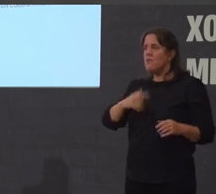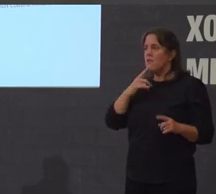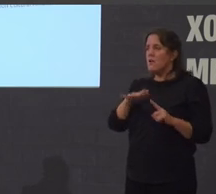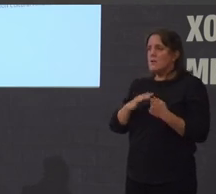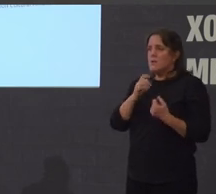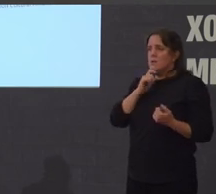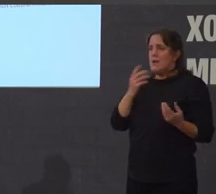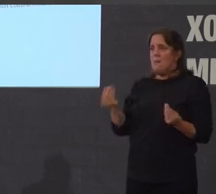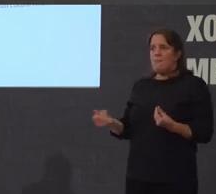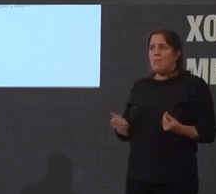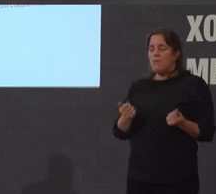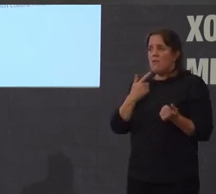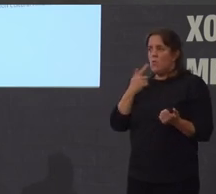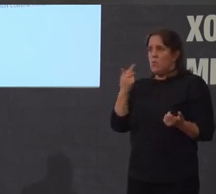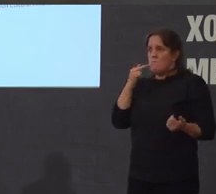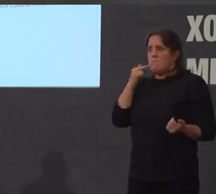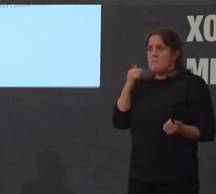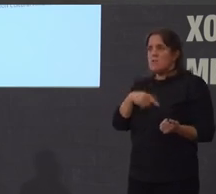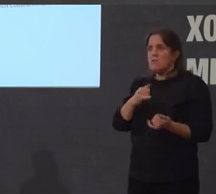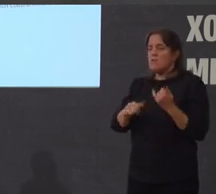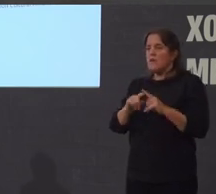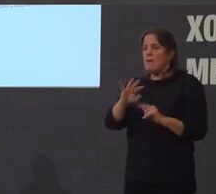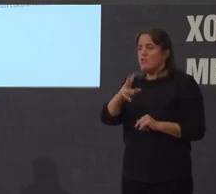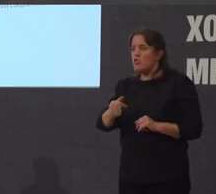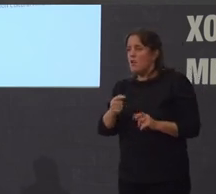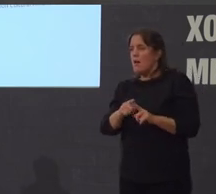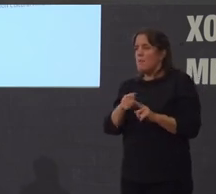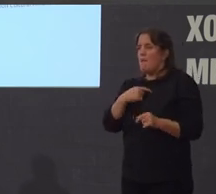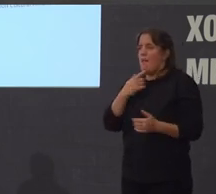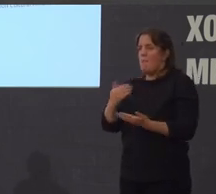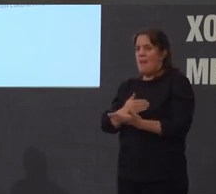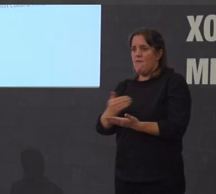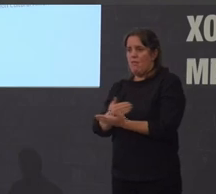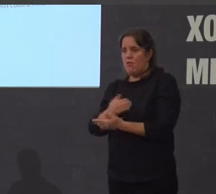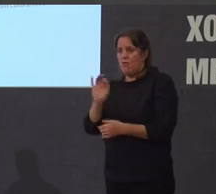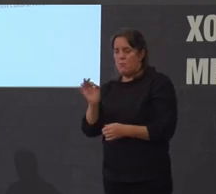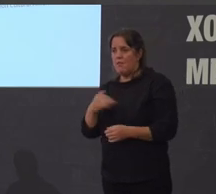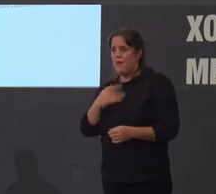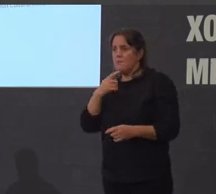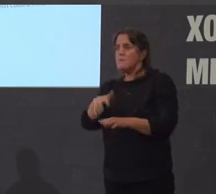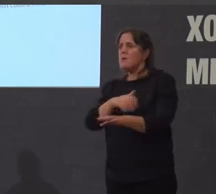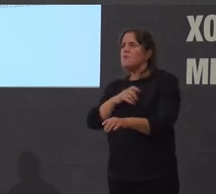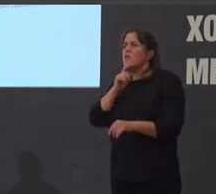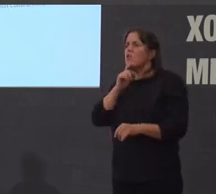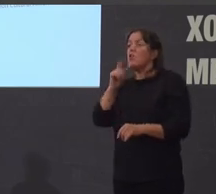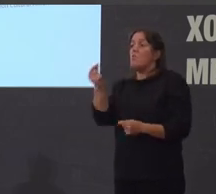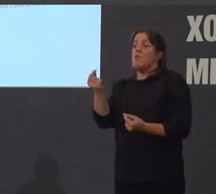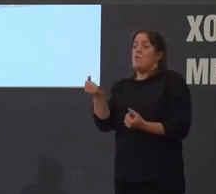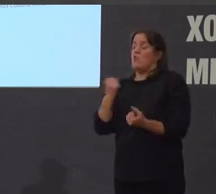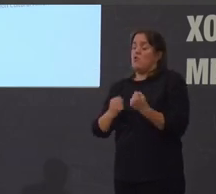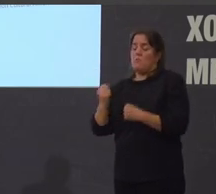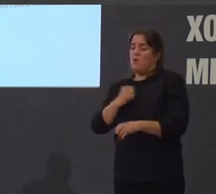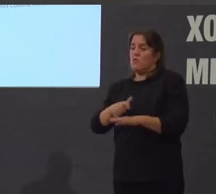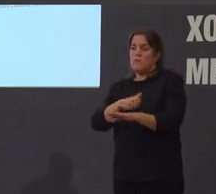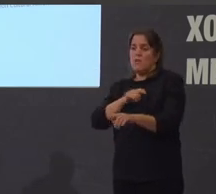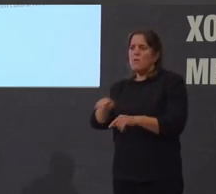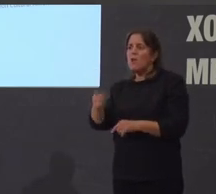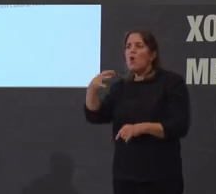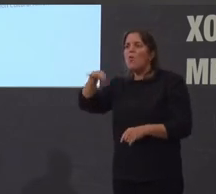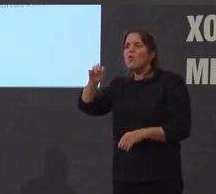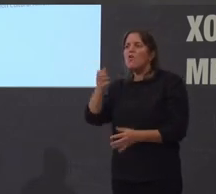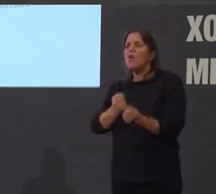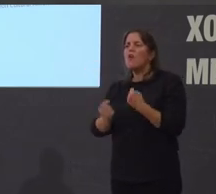momento para extorsionar a gente para hacer una serie de beneficios la mayor parte de él es económico pero no siempre son